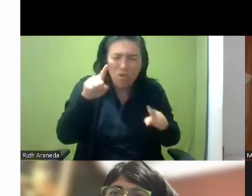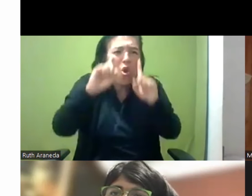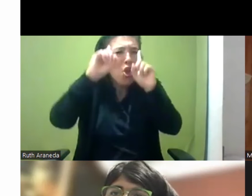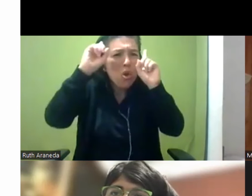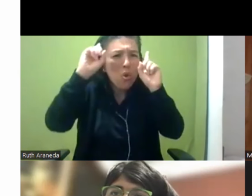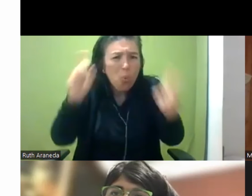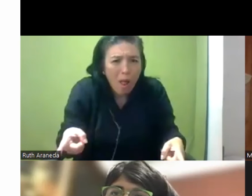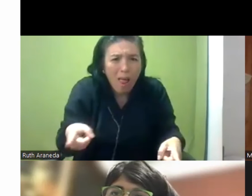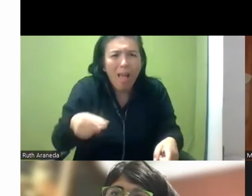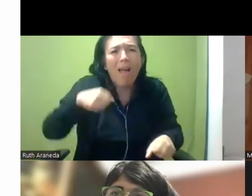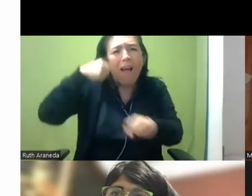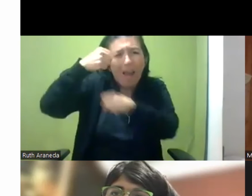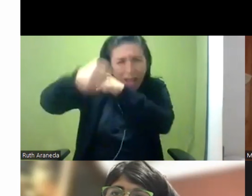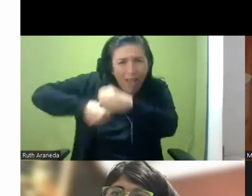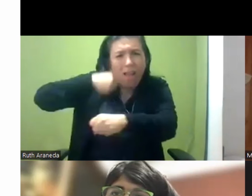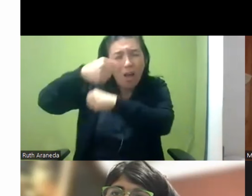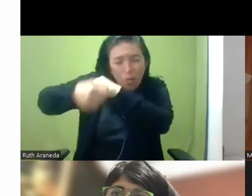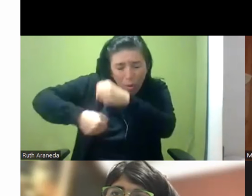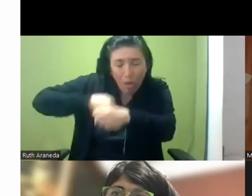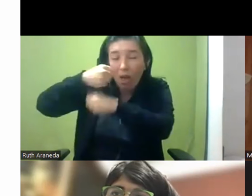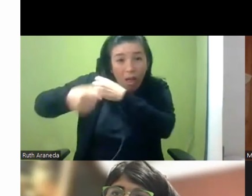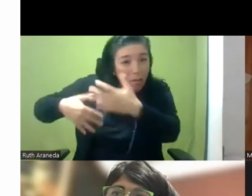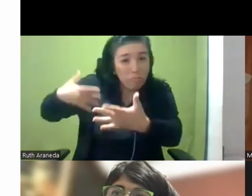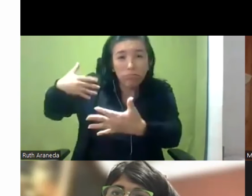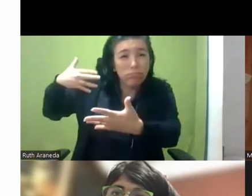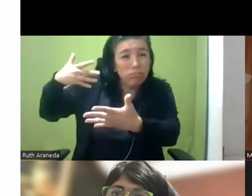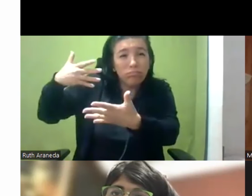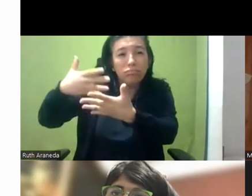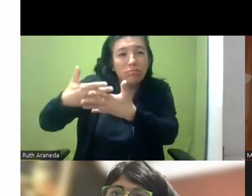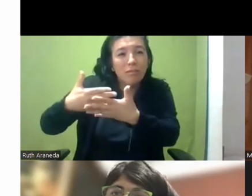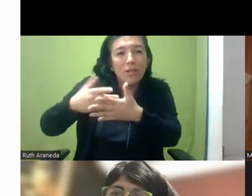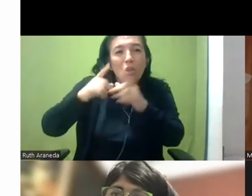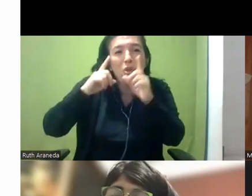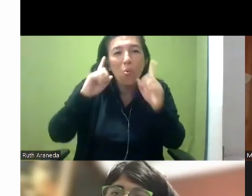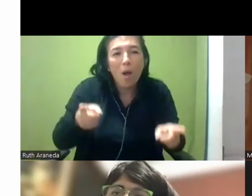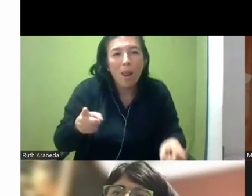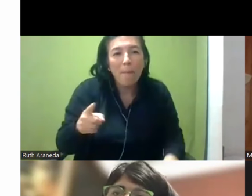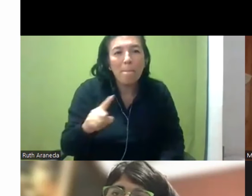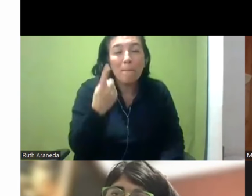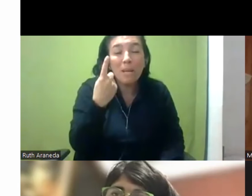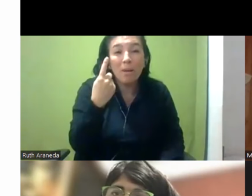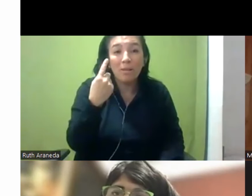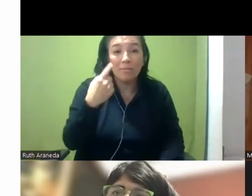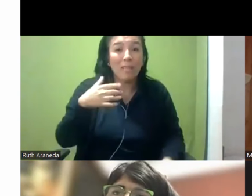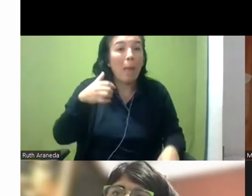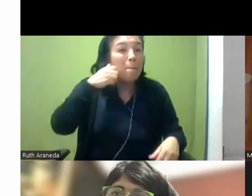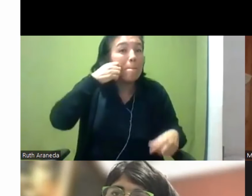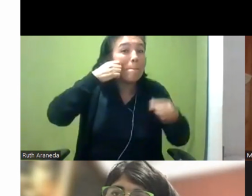por milenios, se dieron el trabajo de, primero que nada, retirar la piel